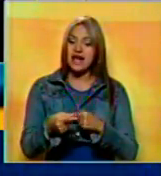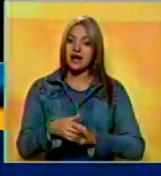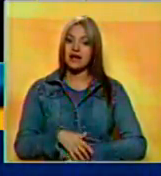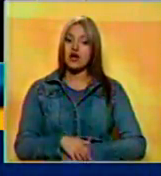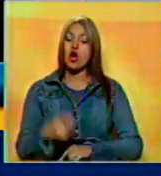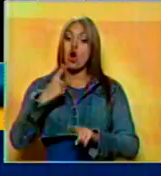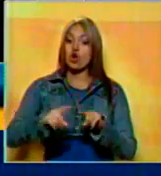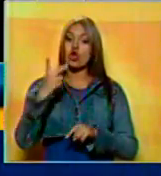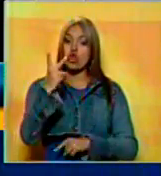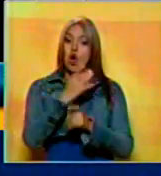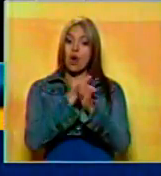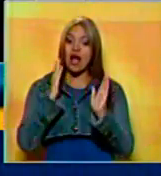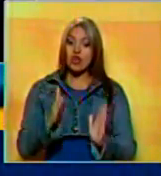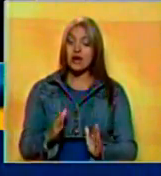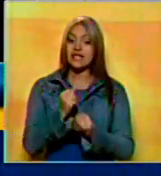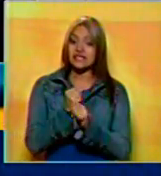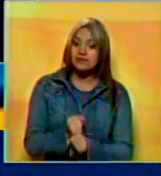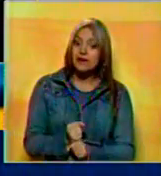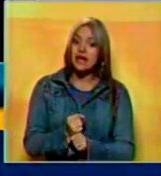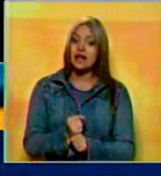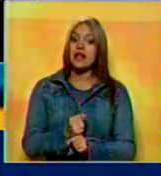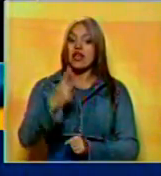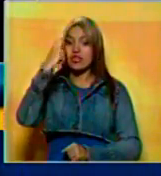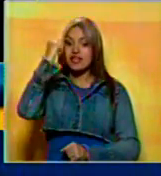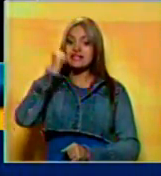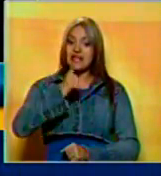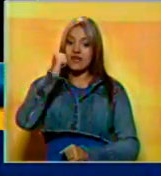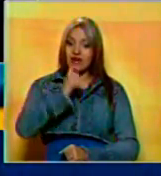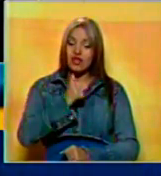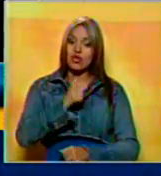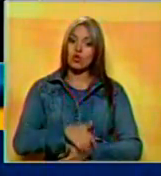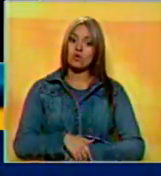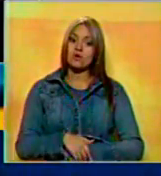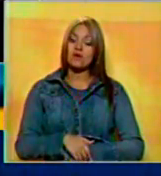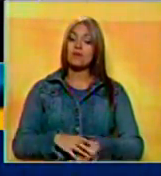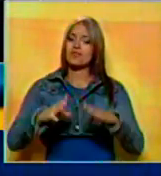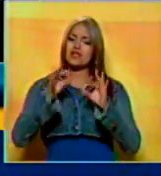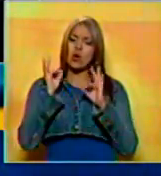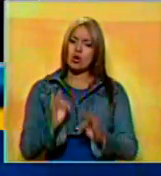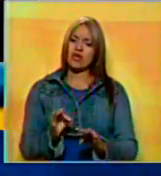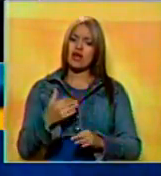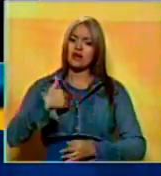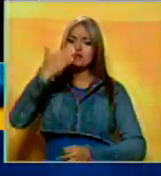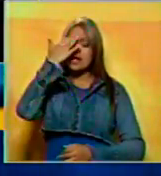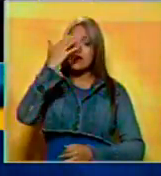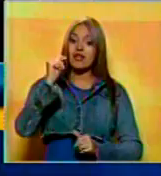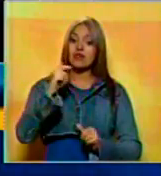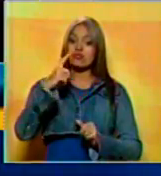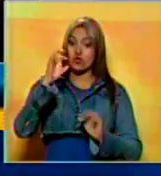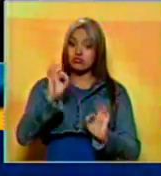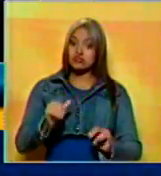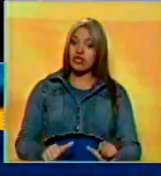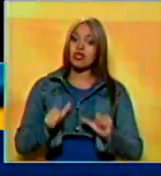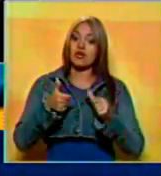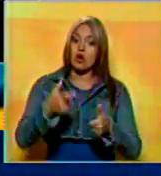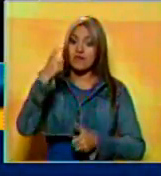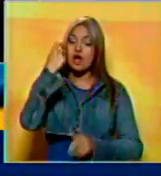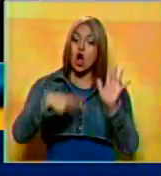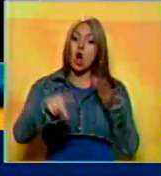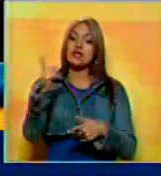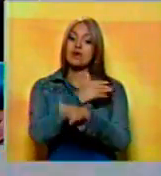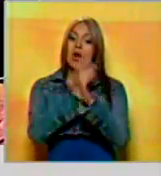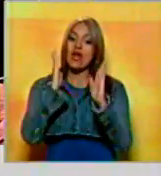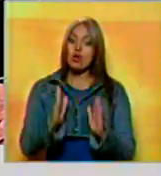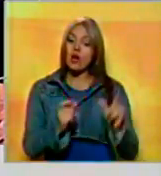los otros 2 esperemos que estén aquí el día sábado. De manera que con toda seguridad, para el día inaugural, vamos a tener 11